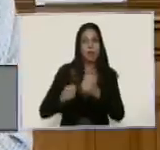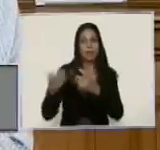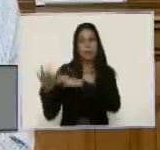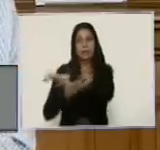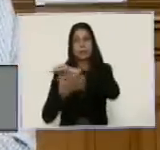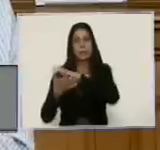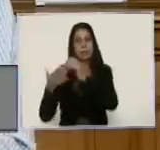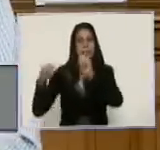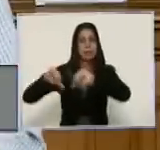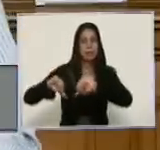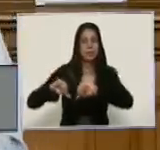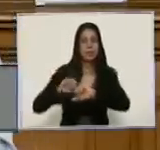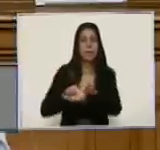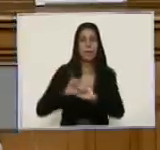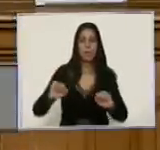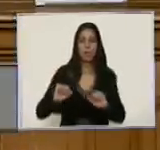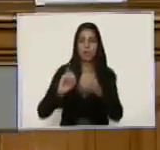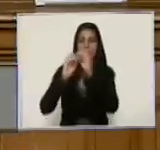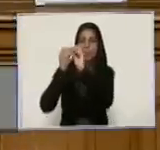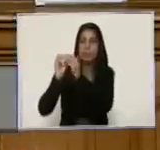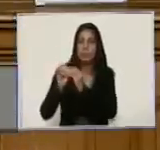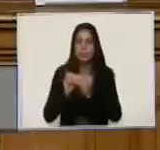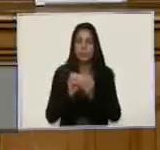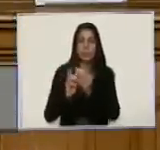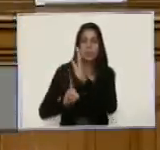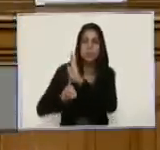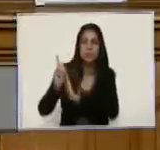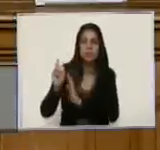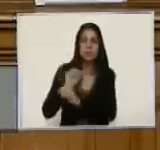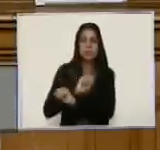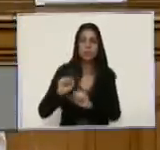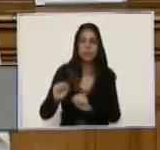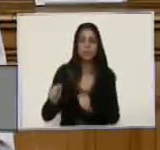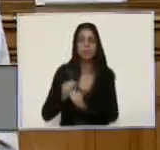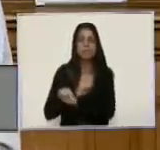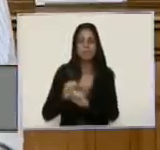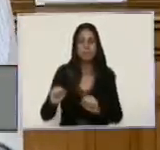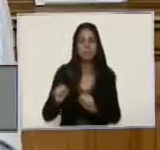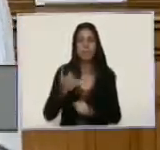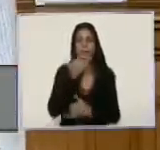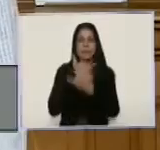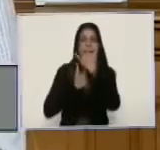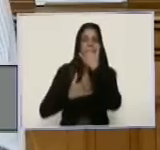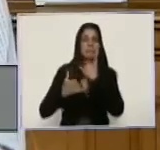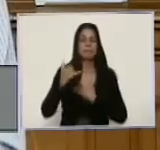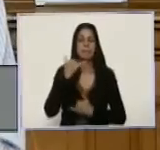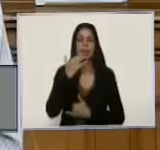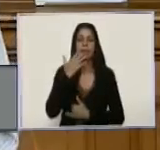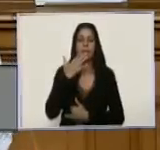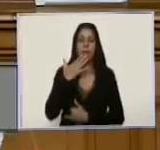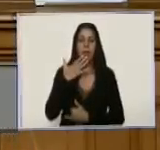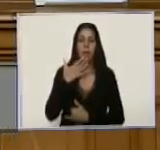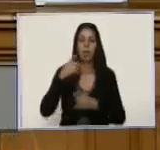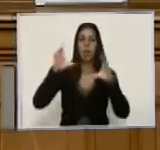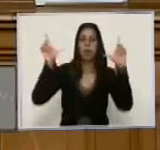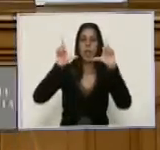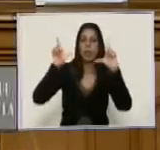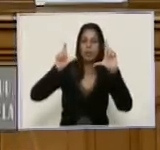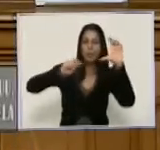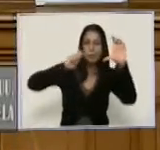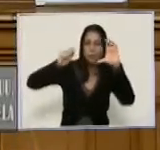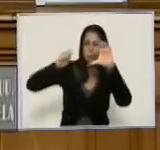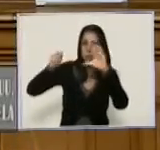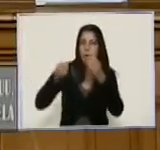no hay posibilidad de ninguna recomposición. Desde el punto de vista de la dictadura mediática que